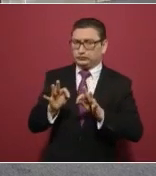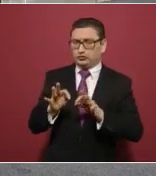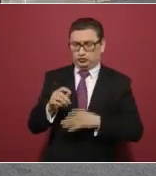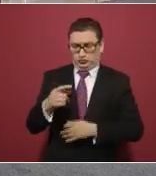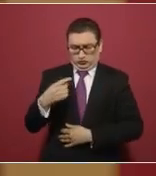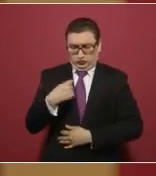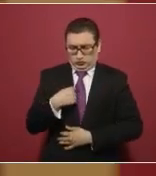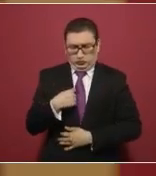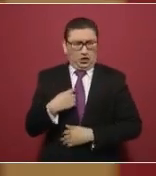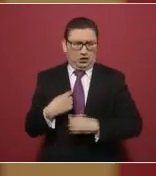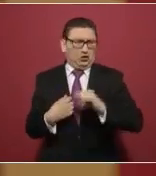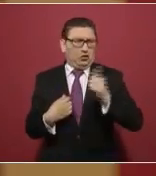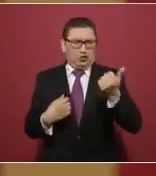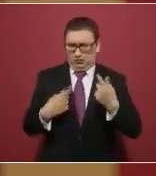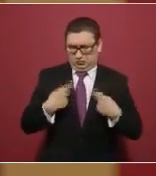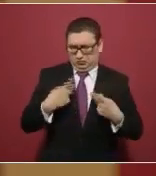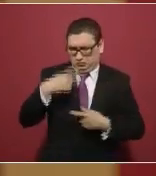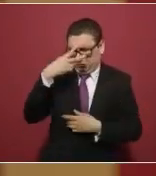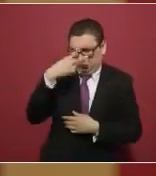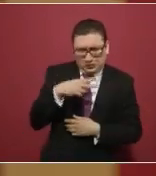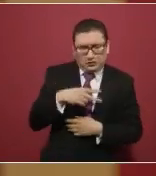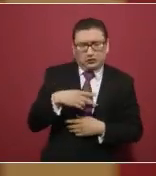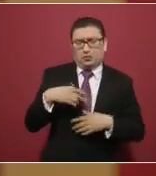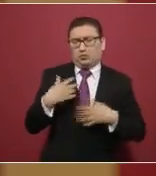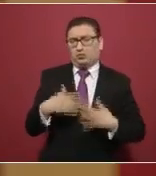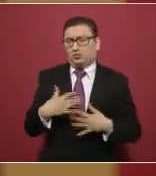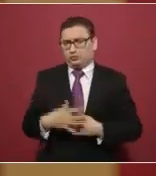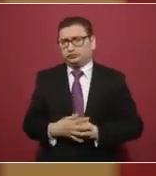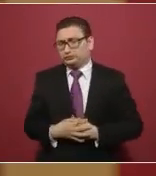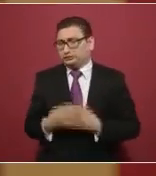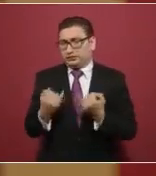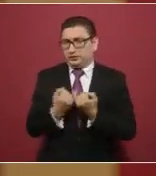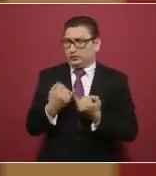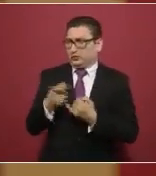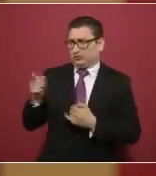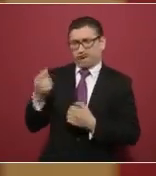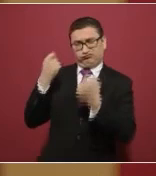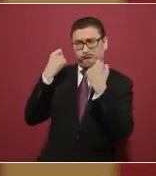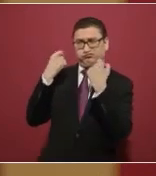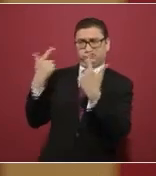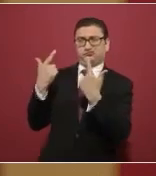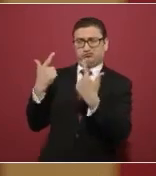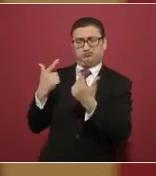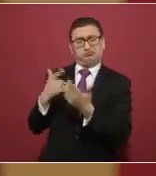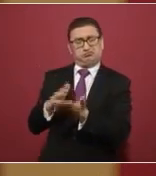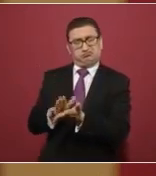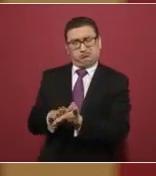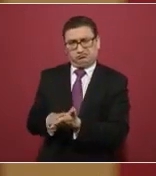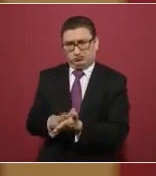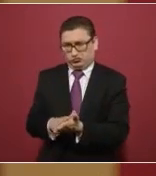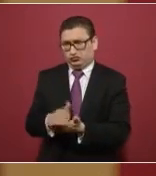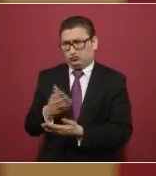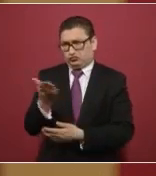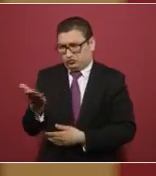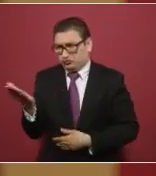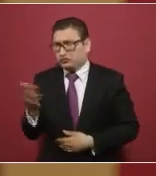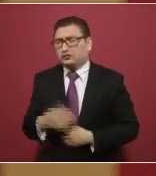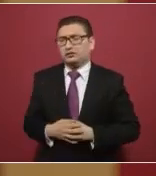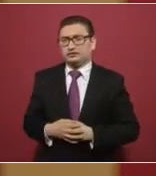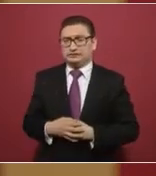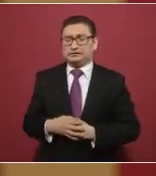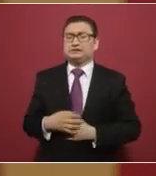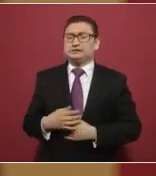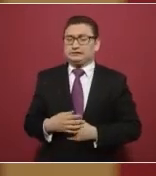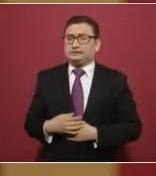muchos otros mexicanos, le admiramos a usted y nos da mucho gusto